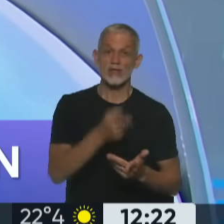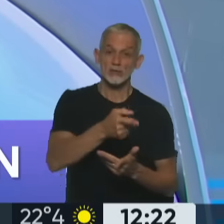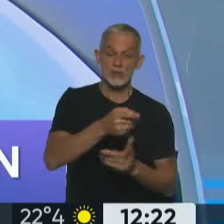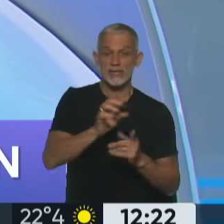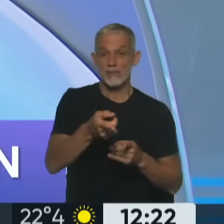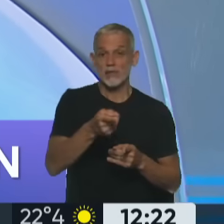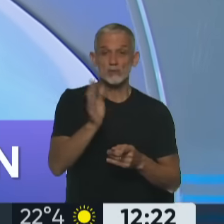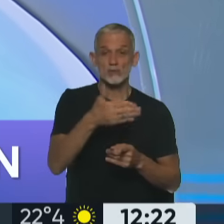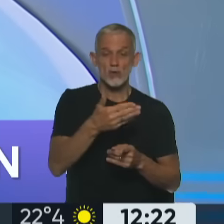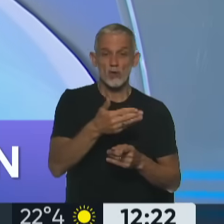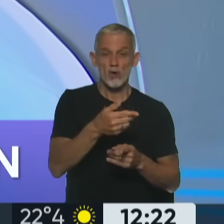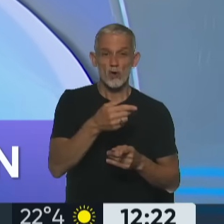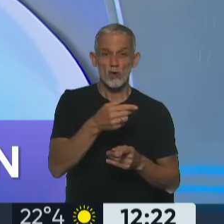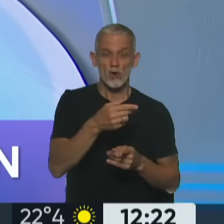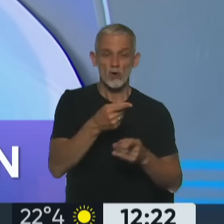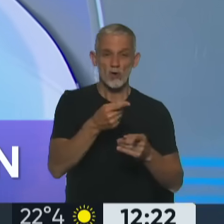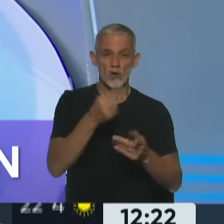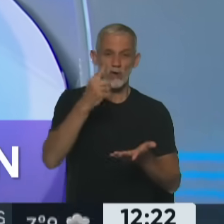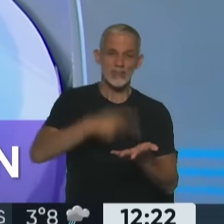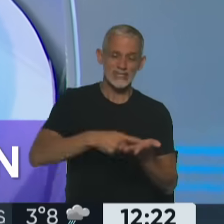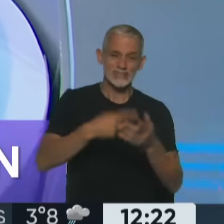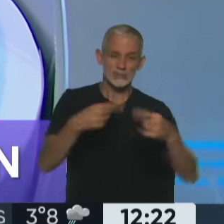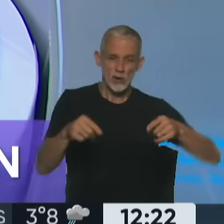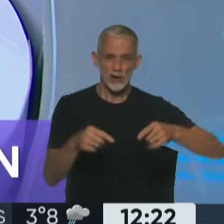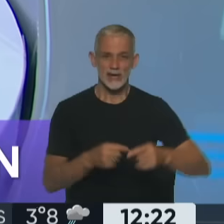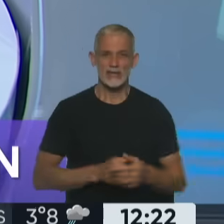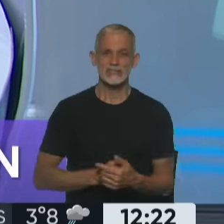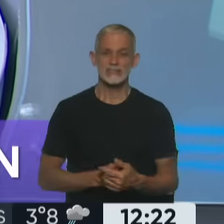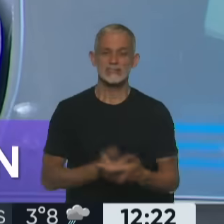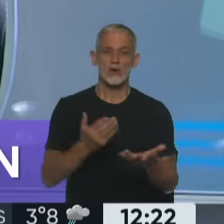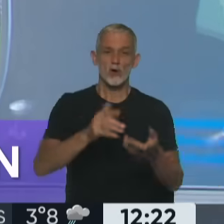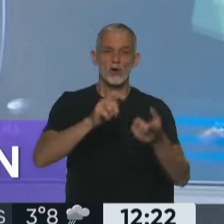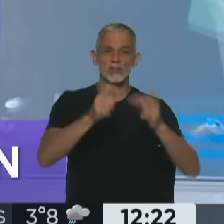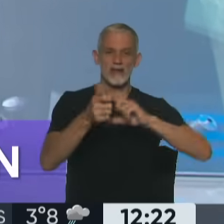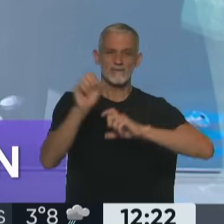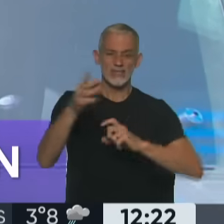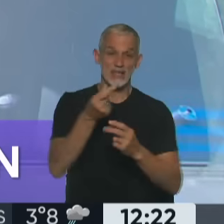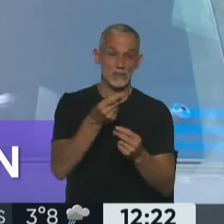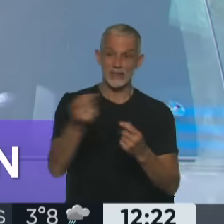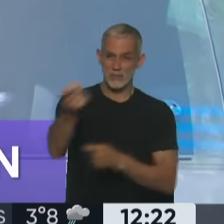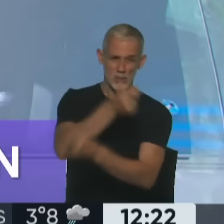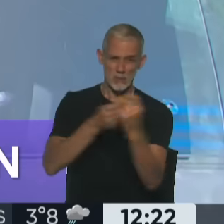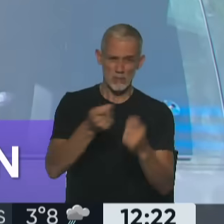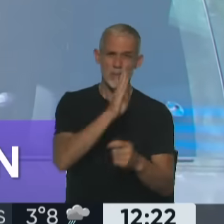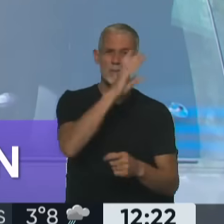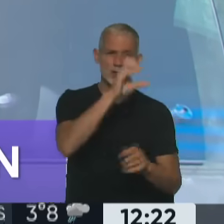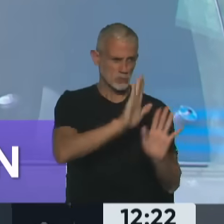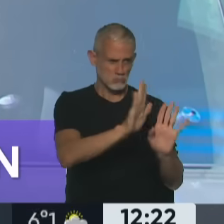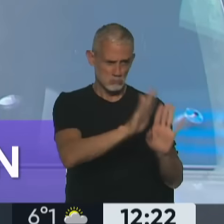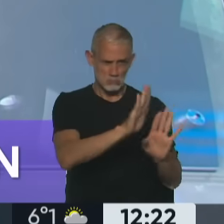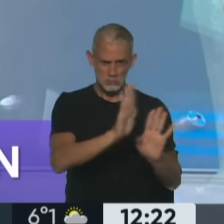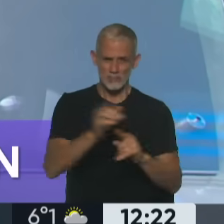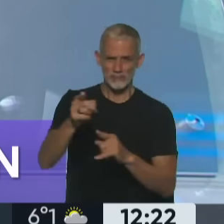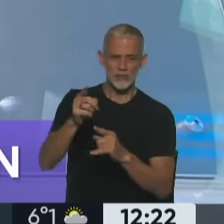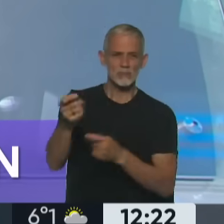inclusive todo lo que tiene que ver con el uso y la transferencia de capitales, no solo dentro del país, sino